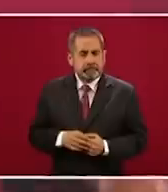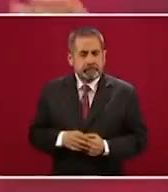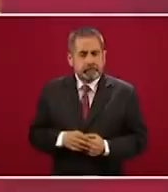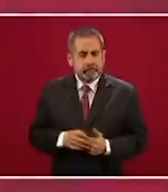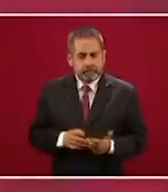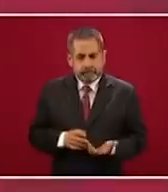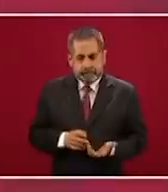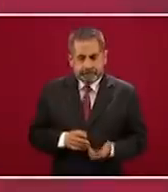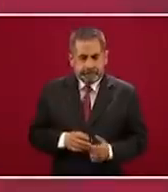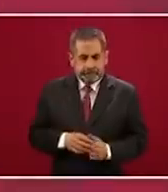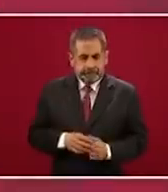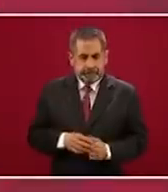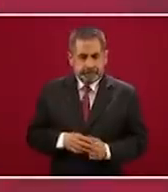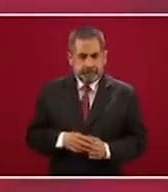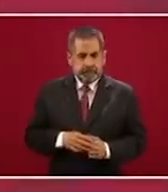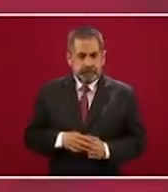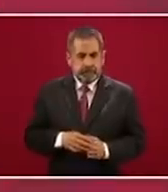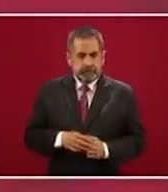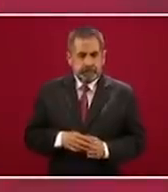con